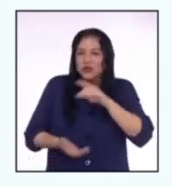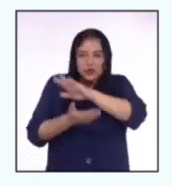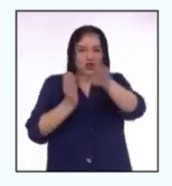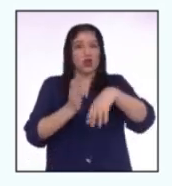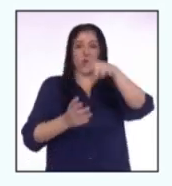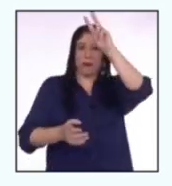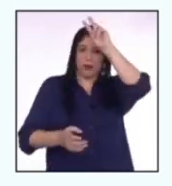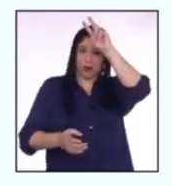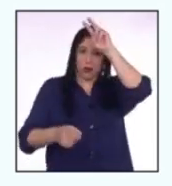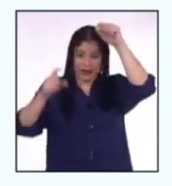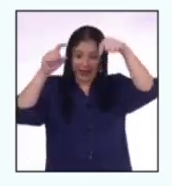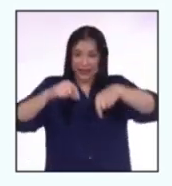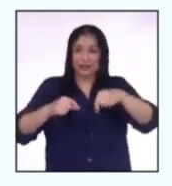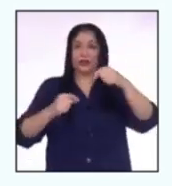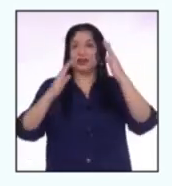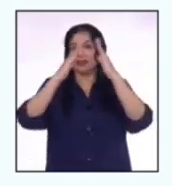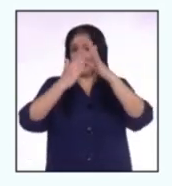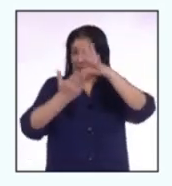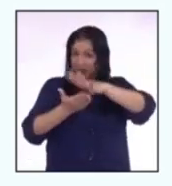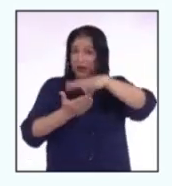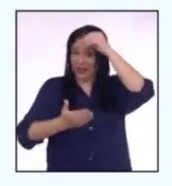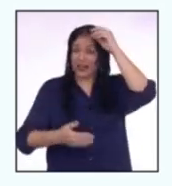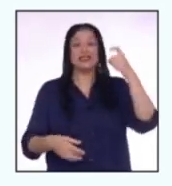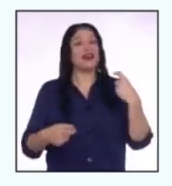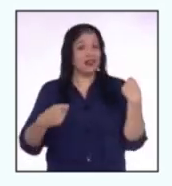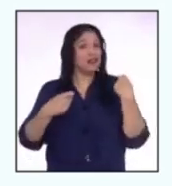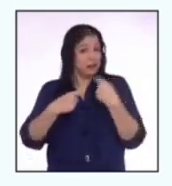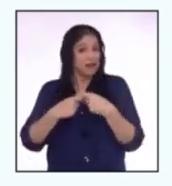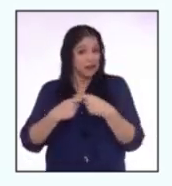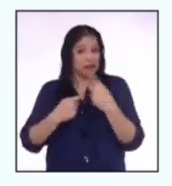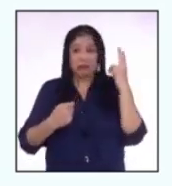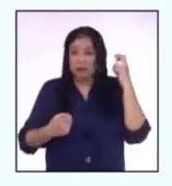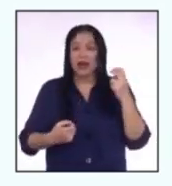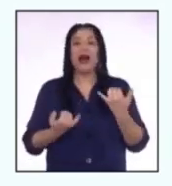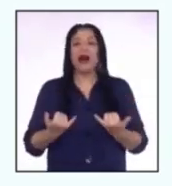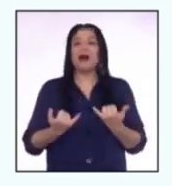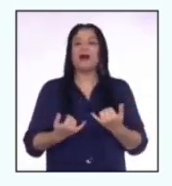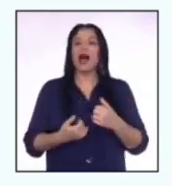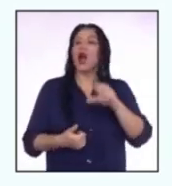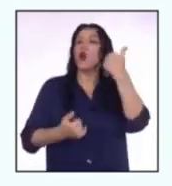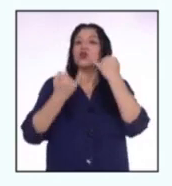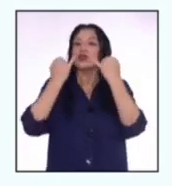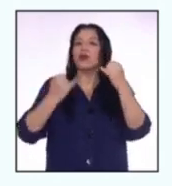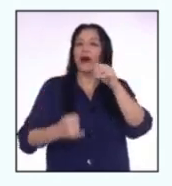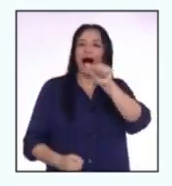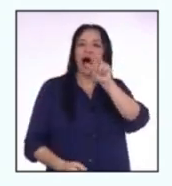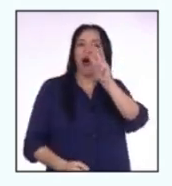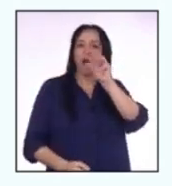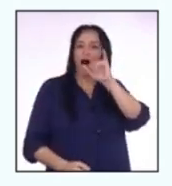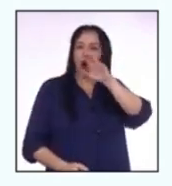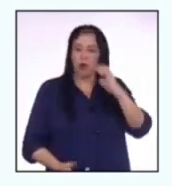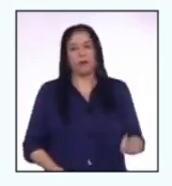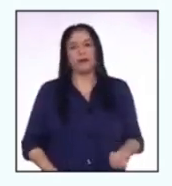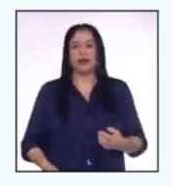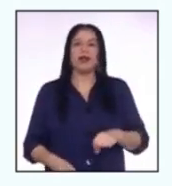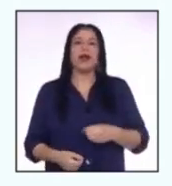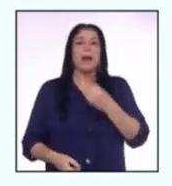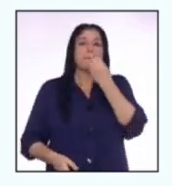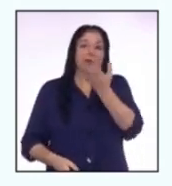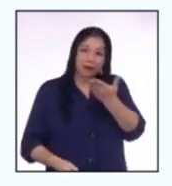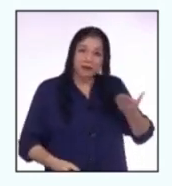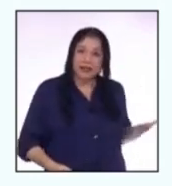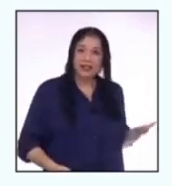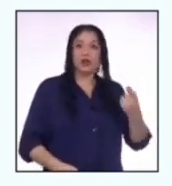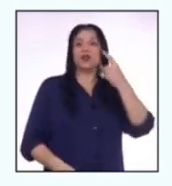de todo el perú esto es aprendo en casa agua perú línea cuchilla